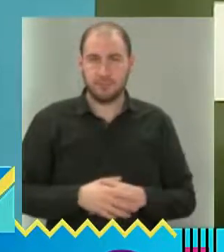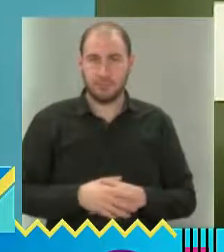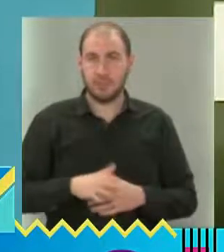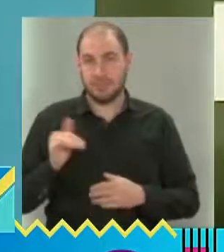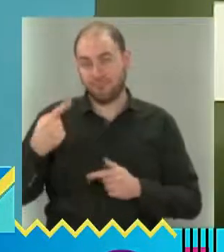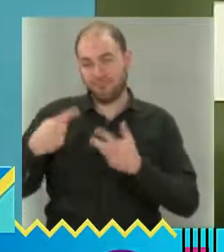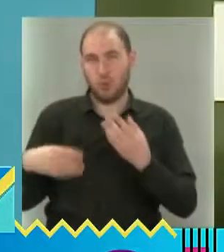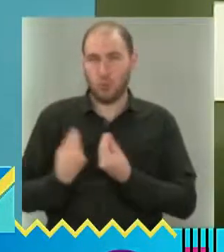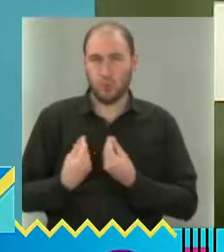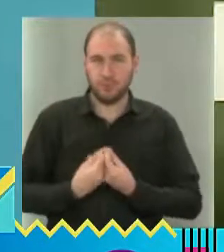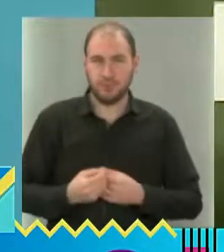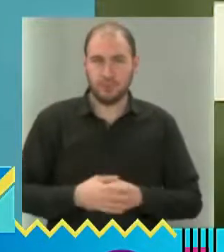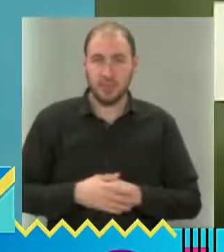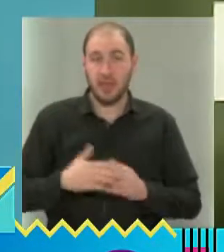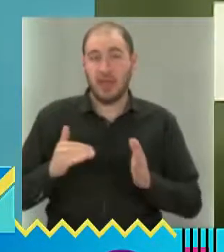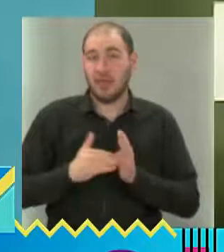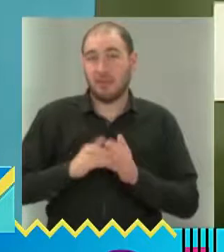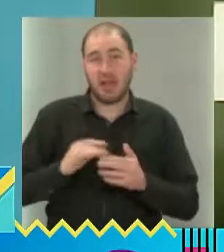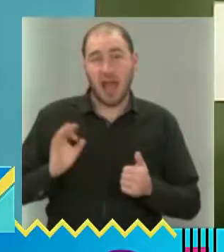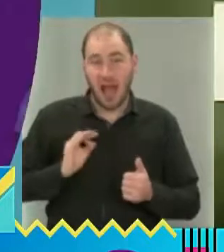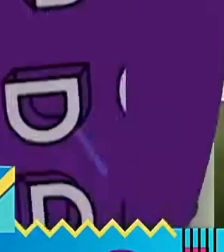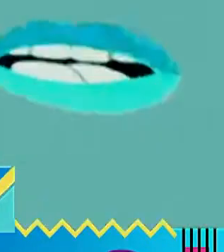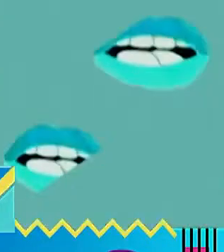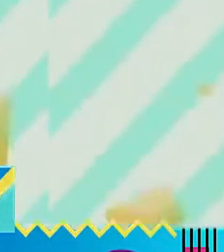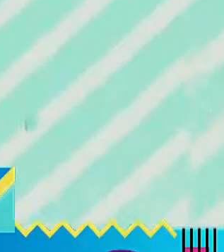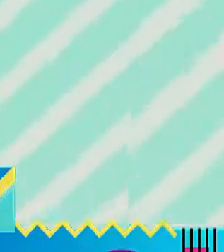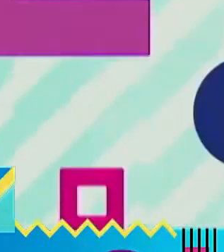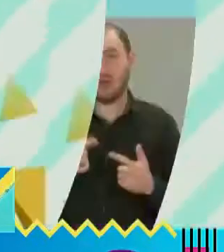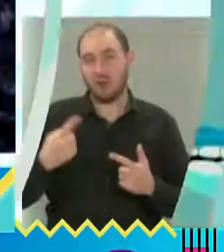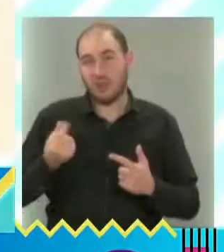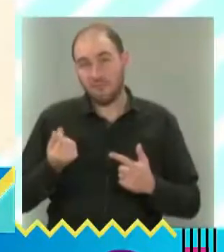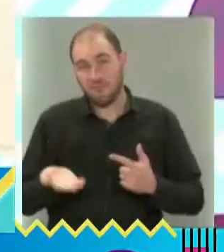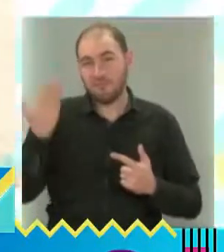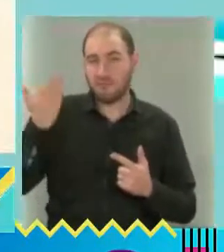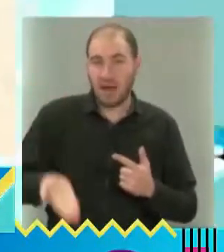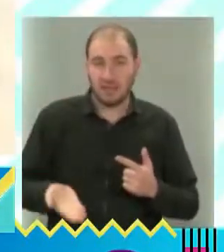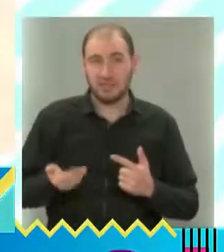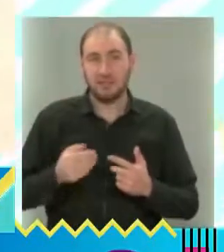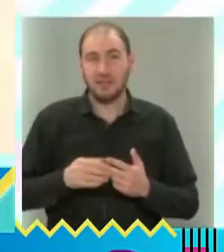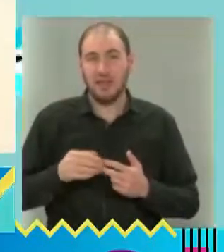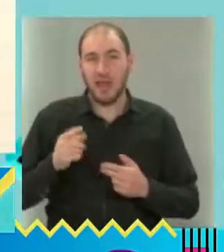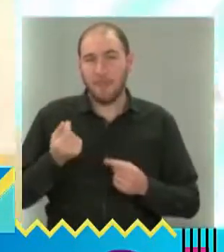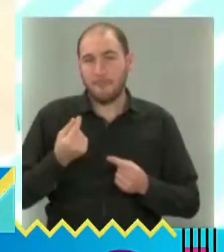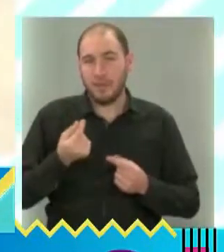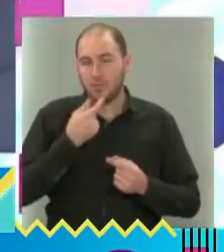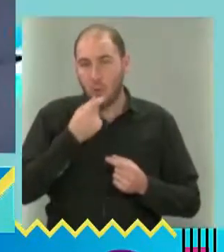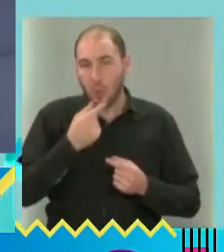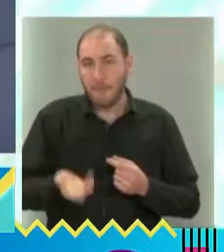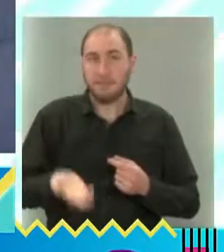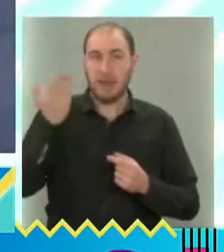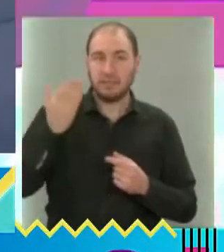Sí, son varias. Depende del año, depende de la escasez. Hay años en que al ser más escaso el precio de la uva